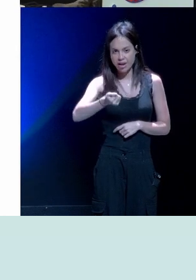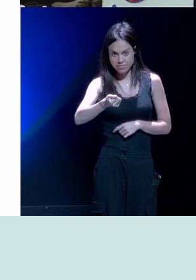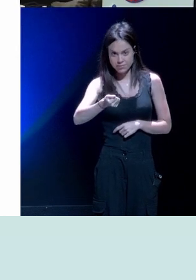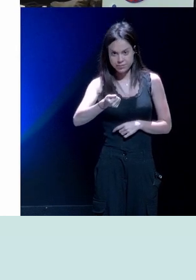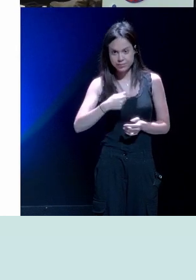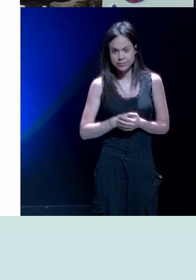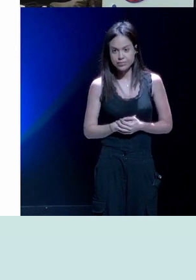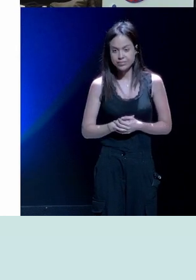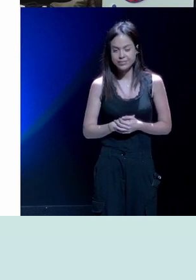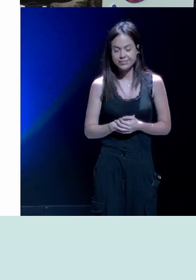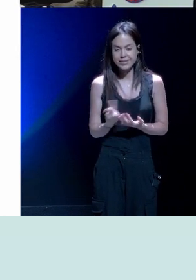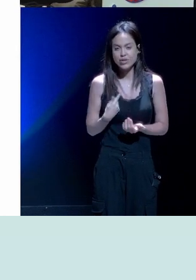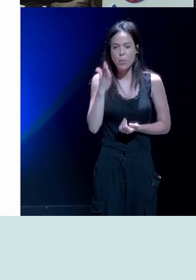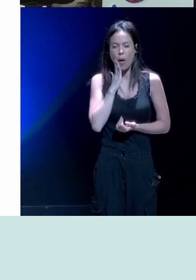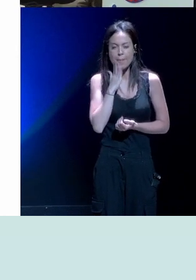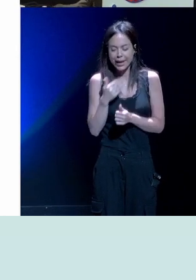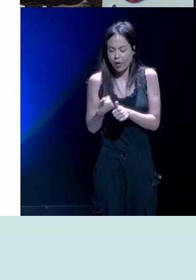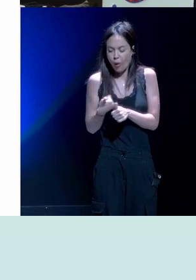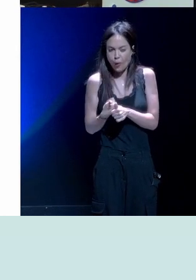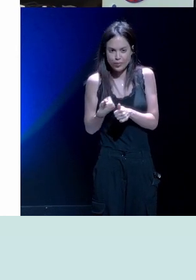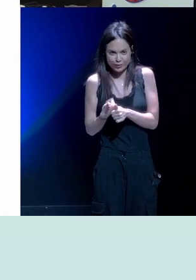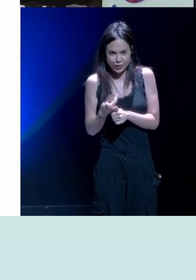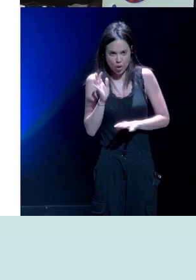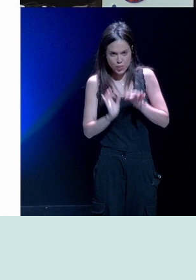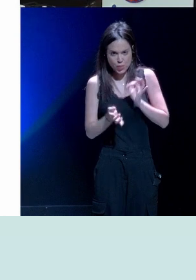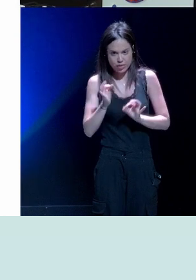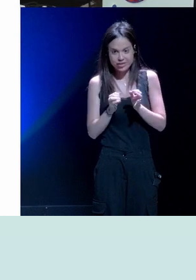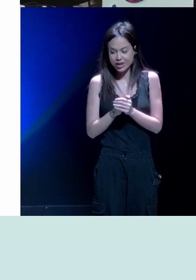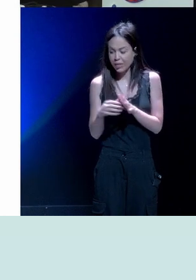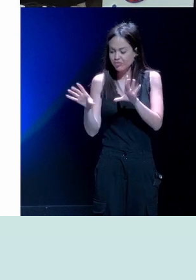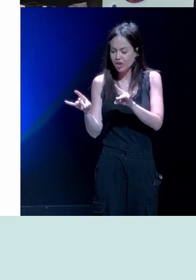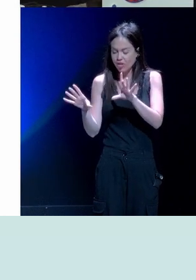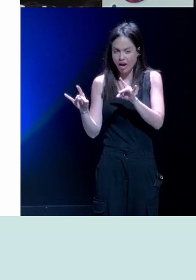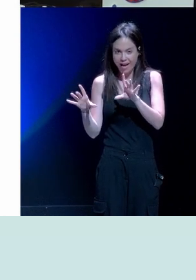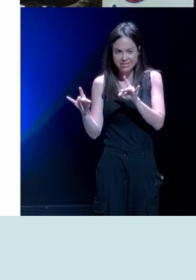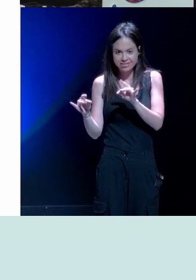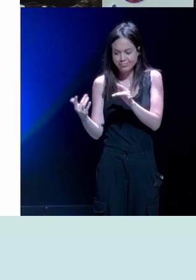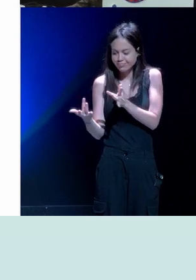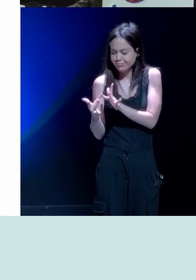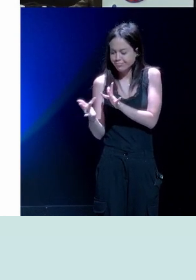que es la del apego, la hormona del apego. Por tanto, sabemos que tocarse es importante.